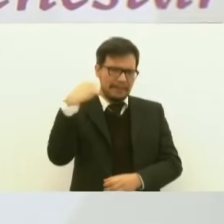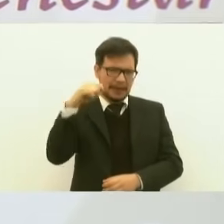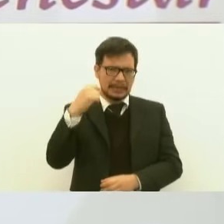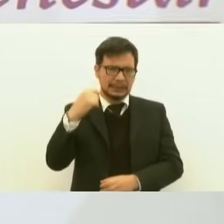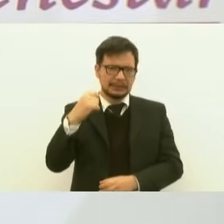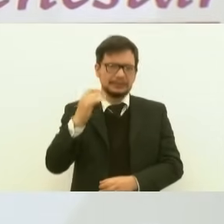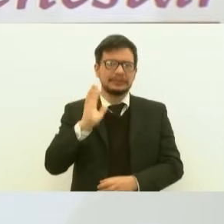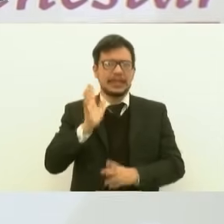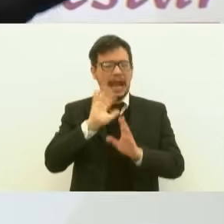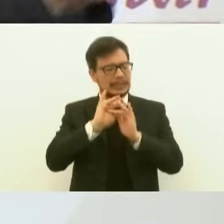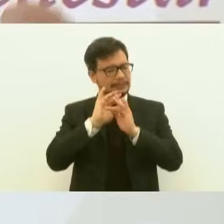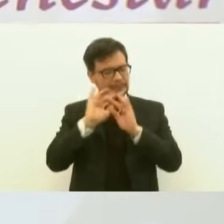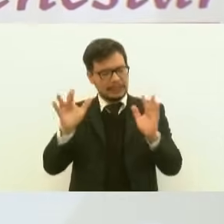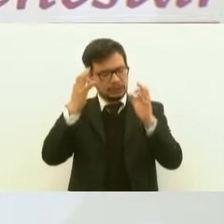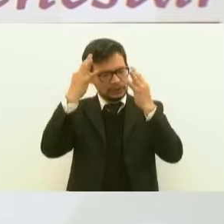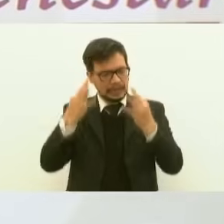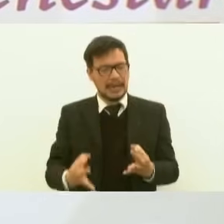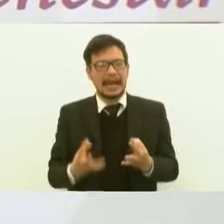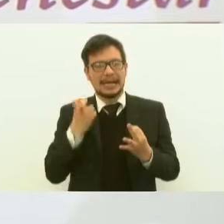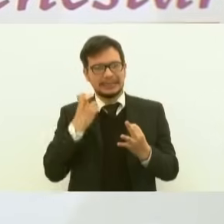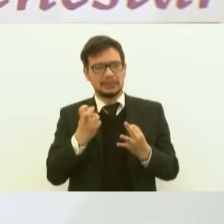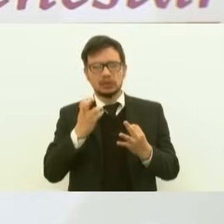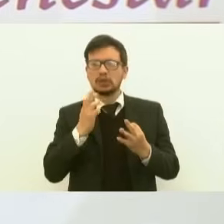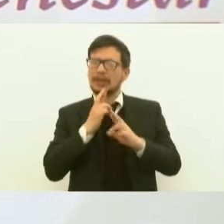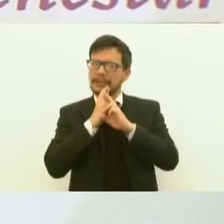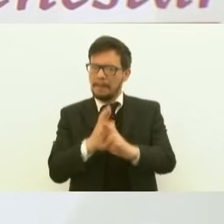Vamos a dejar eso resuelto.